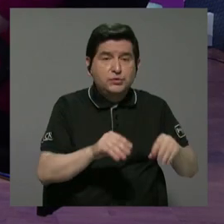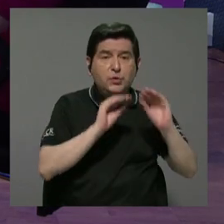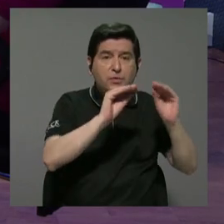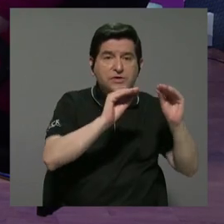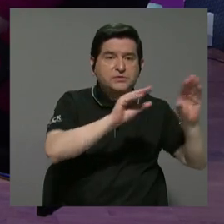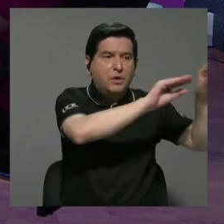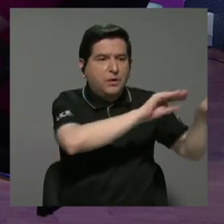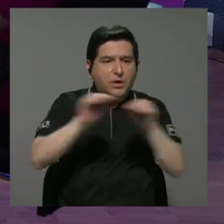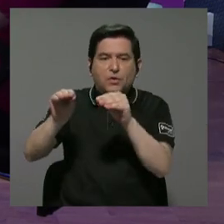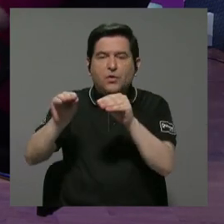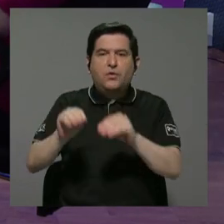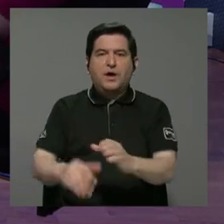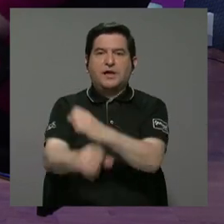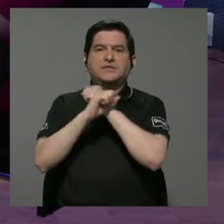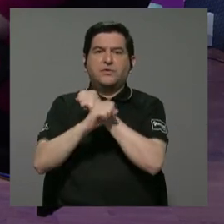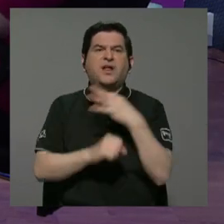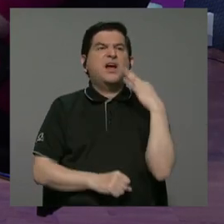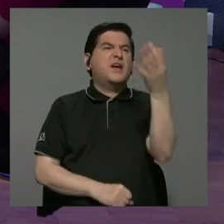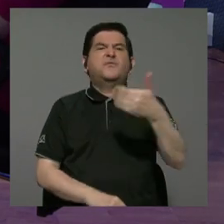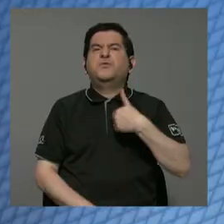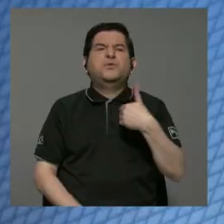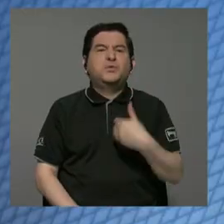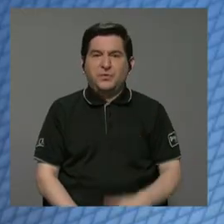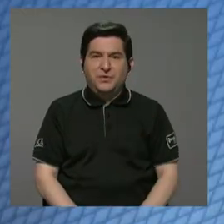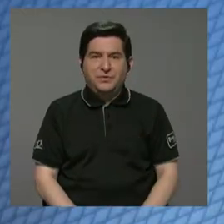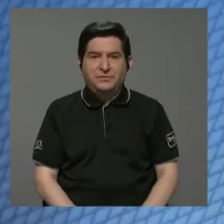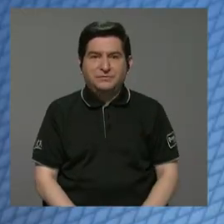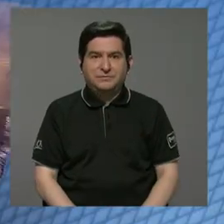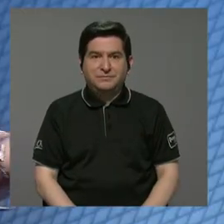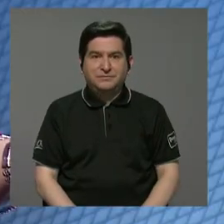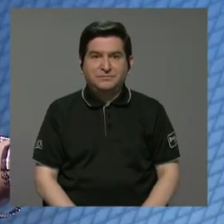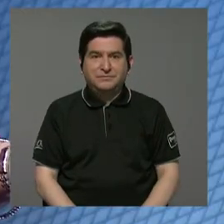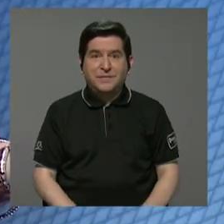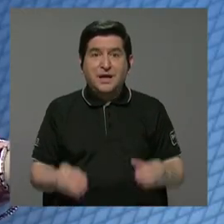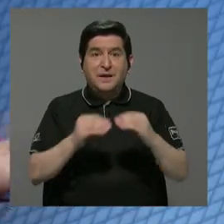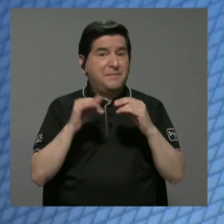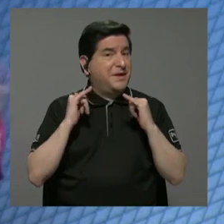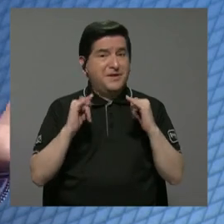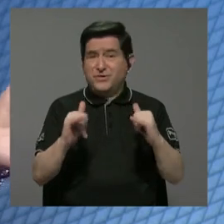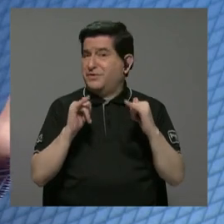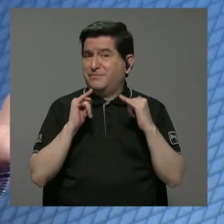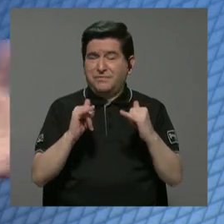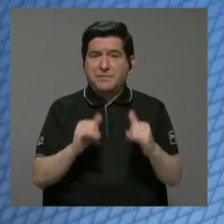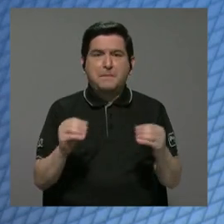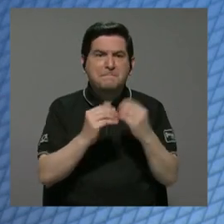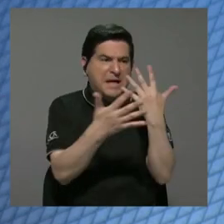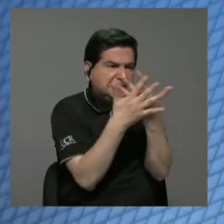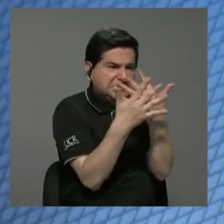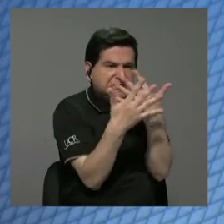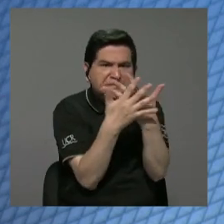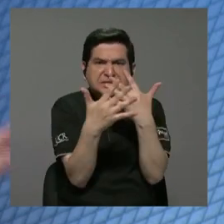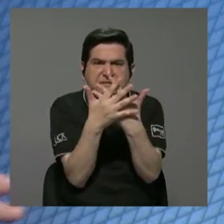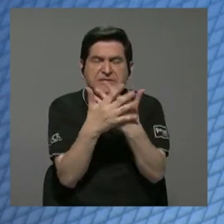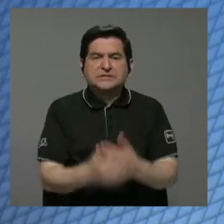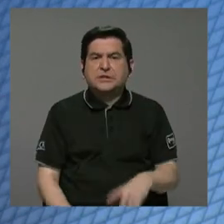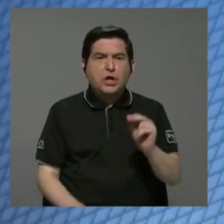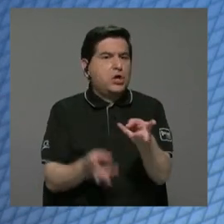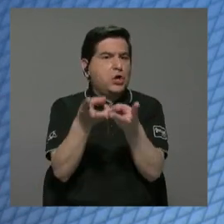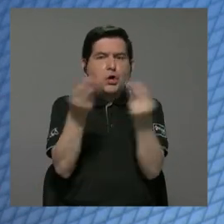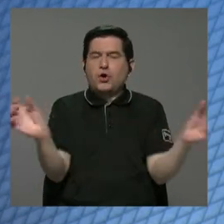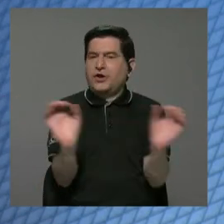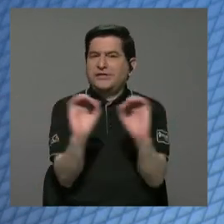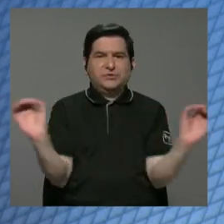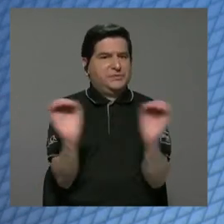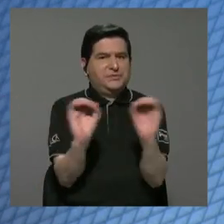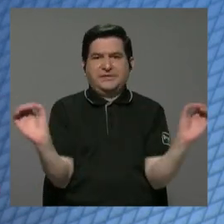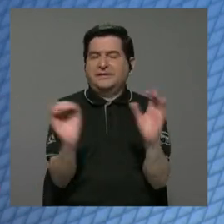a seguridad. En un futuro, ¿qué es lo que tendremos? Entonces, más desigualdad, más cárceles y no se habrá resuelto